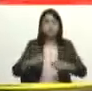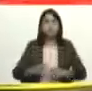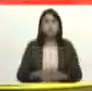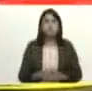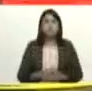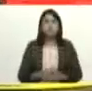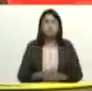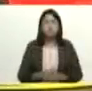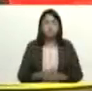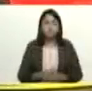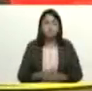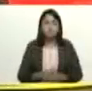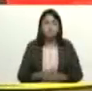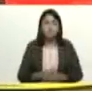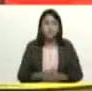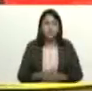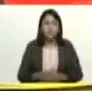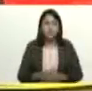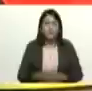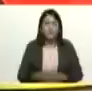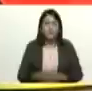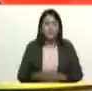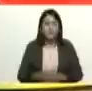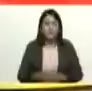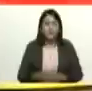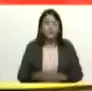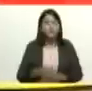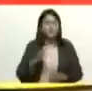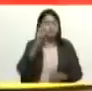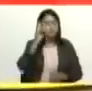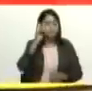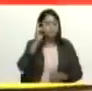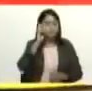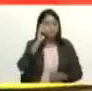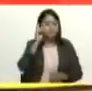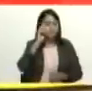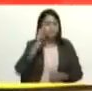ampliado de la revolución. Sí, efectivamente, presidente,